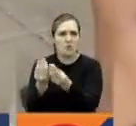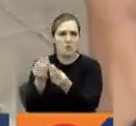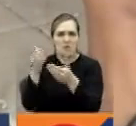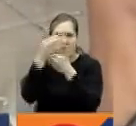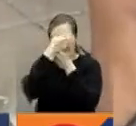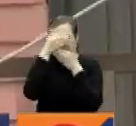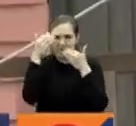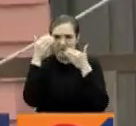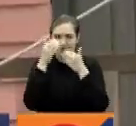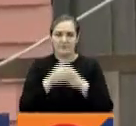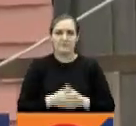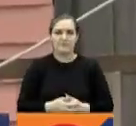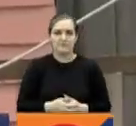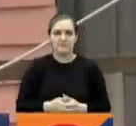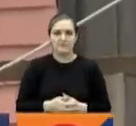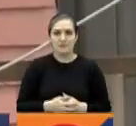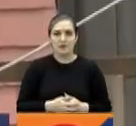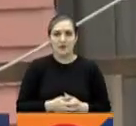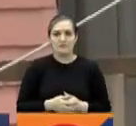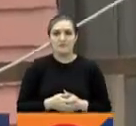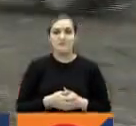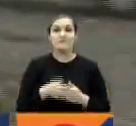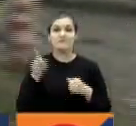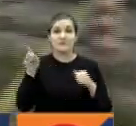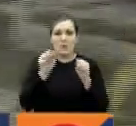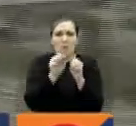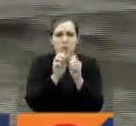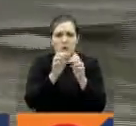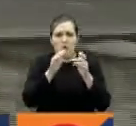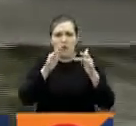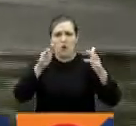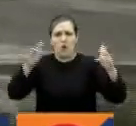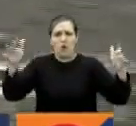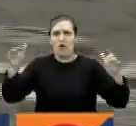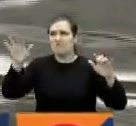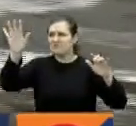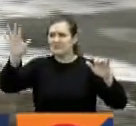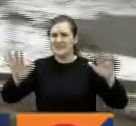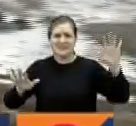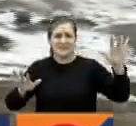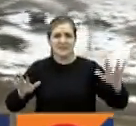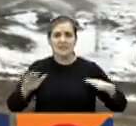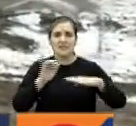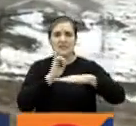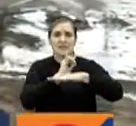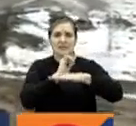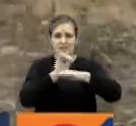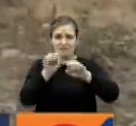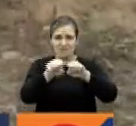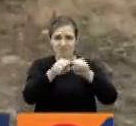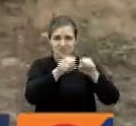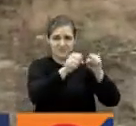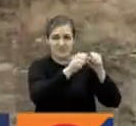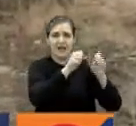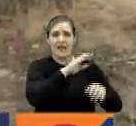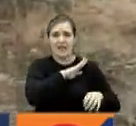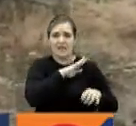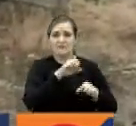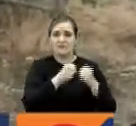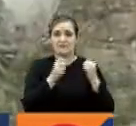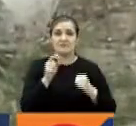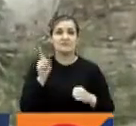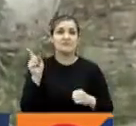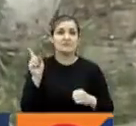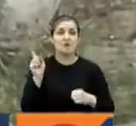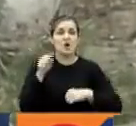Por la onda expansiva hubo daños en al menos 20 viviendas, la sede de la alcaldía y la iglesia del municipio. La explosión ocurrió